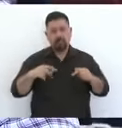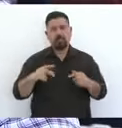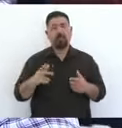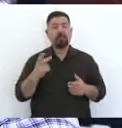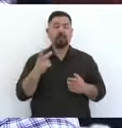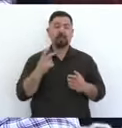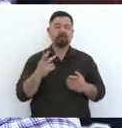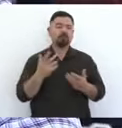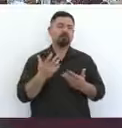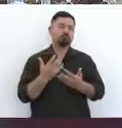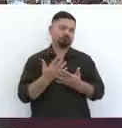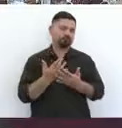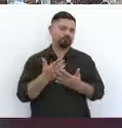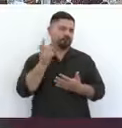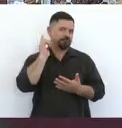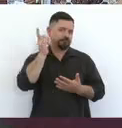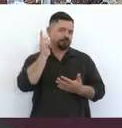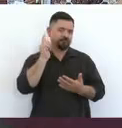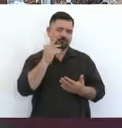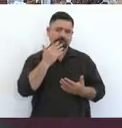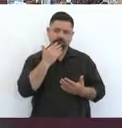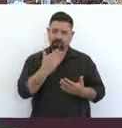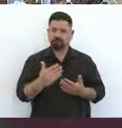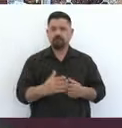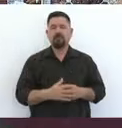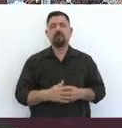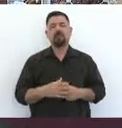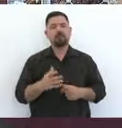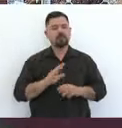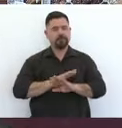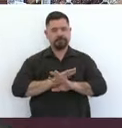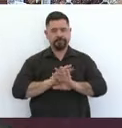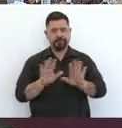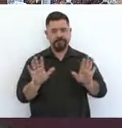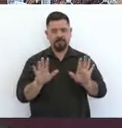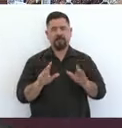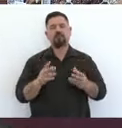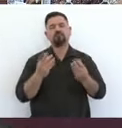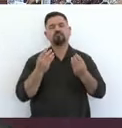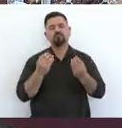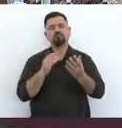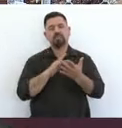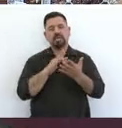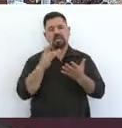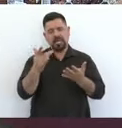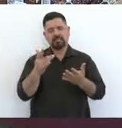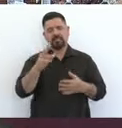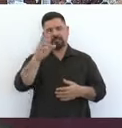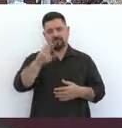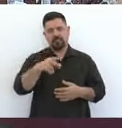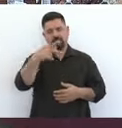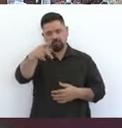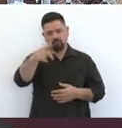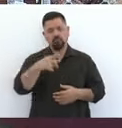fenomenal si llegara. Y pues, sin más preámbulos, muchas gracias y muy agradecido con